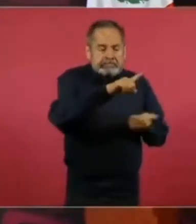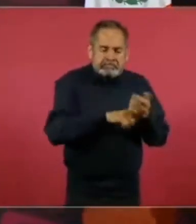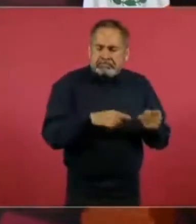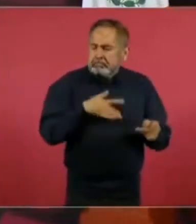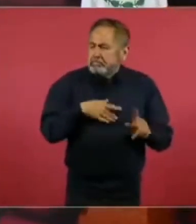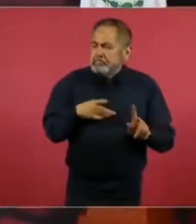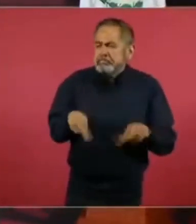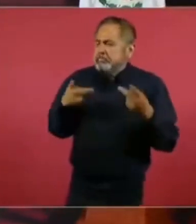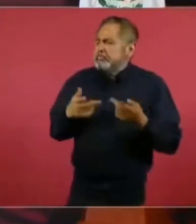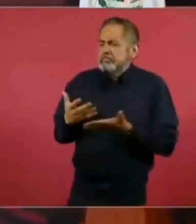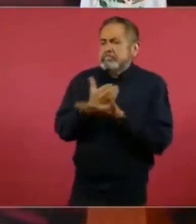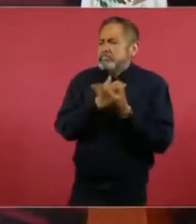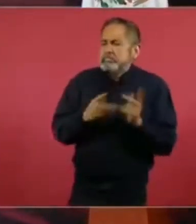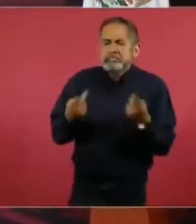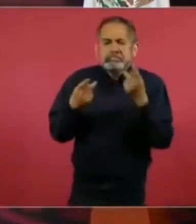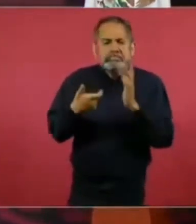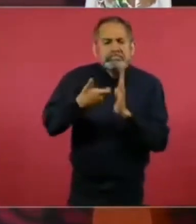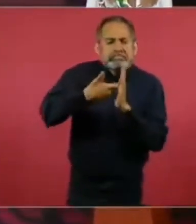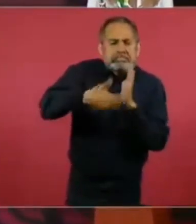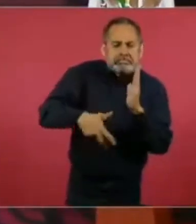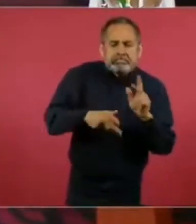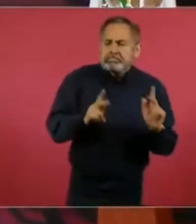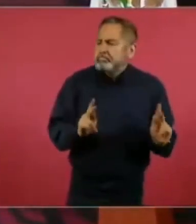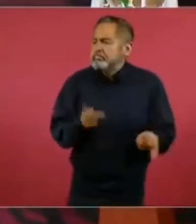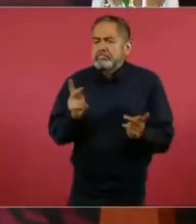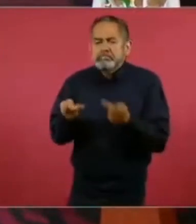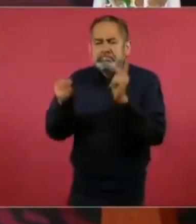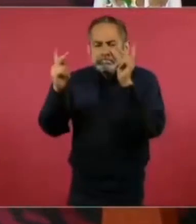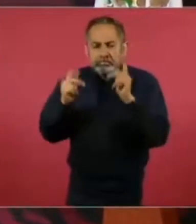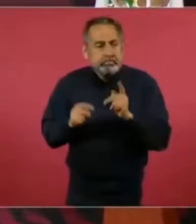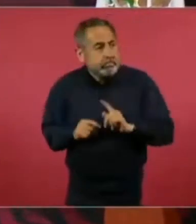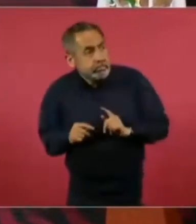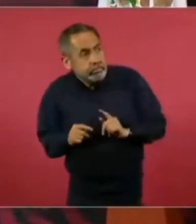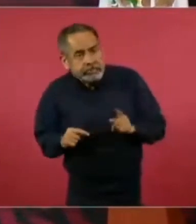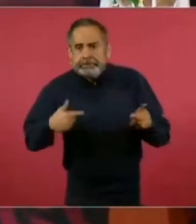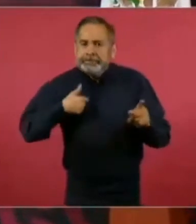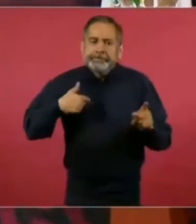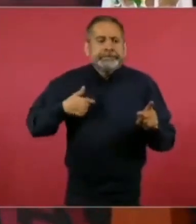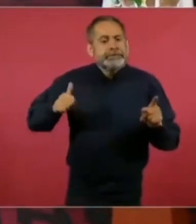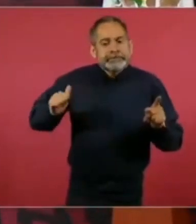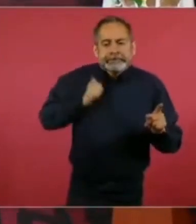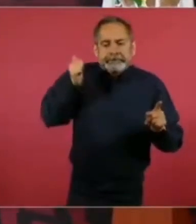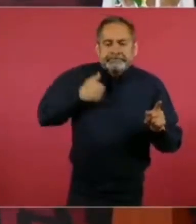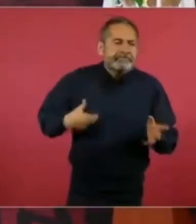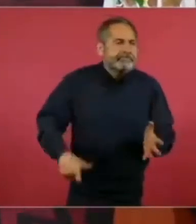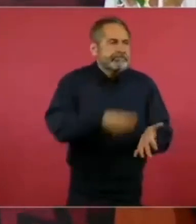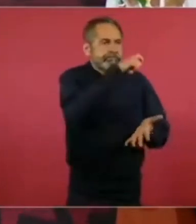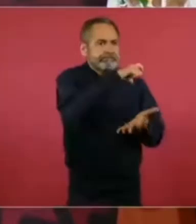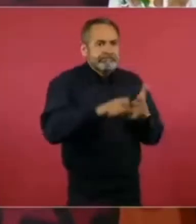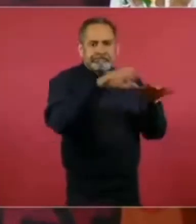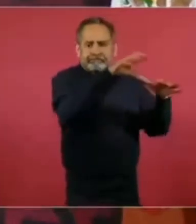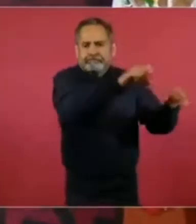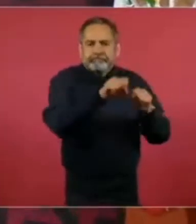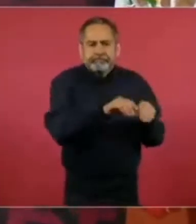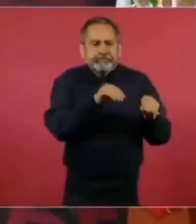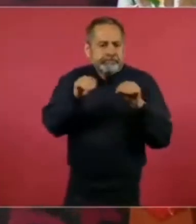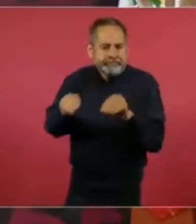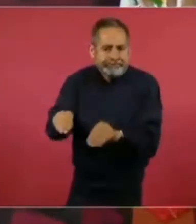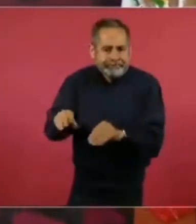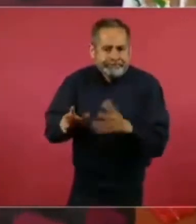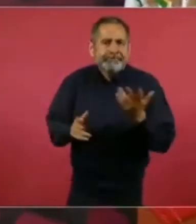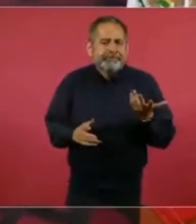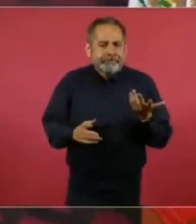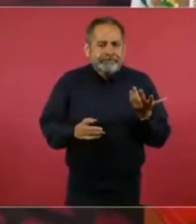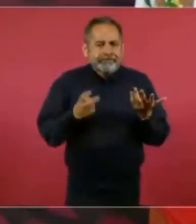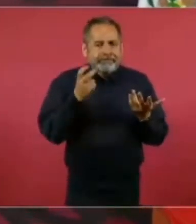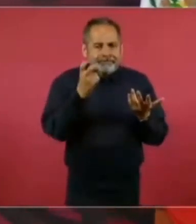ellos vender a precios bajos. Por eso se genera cierta